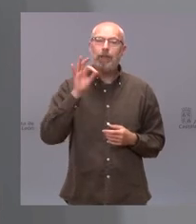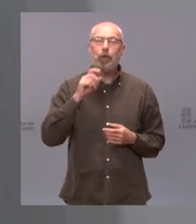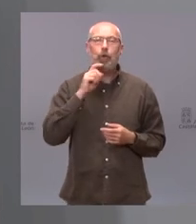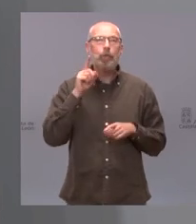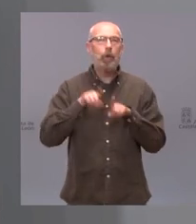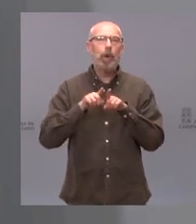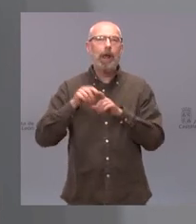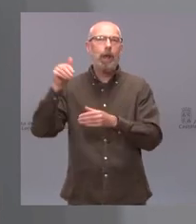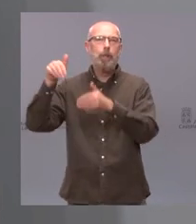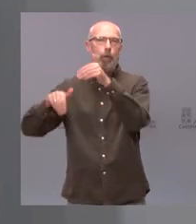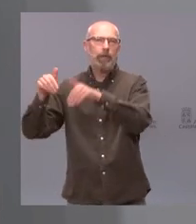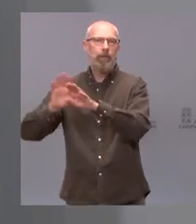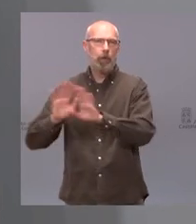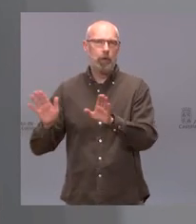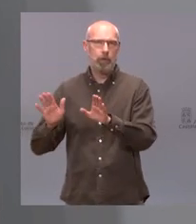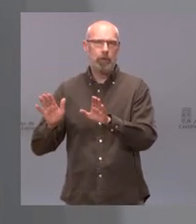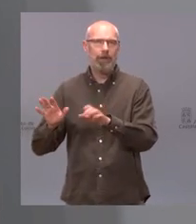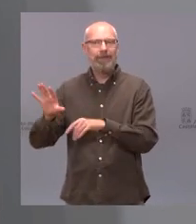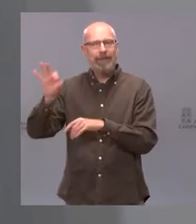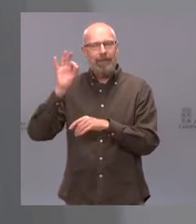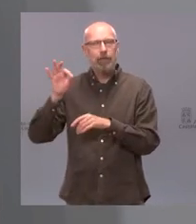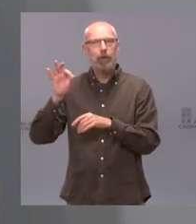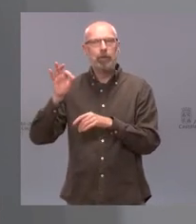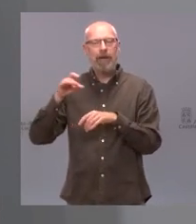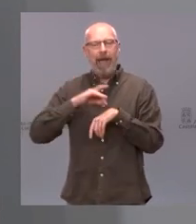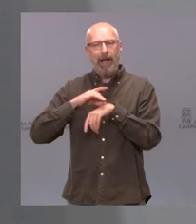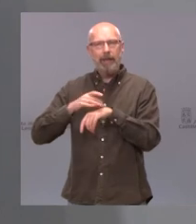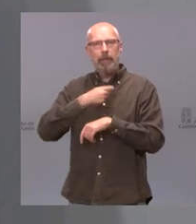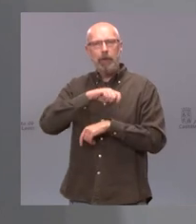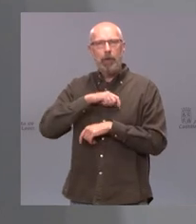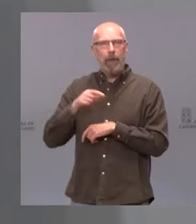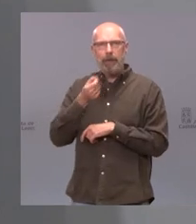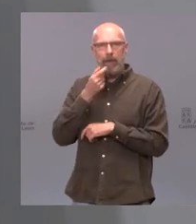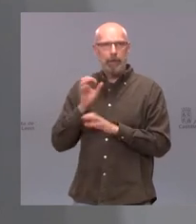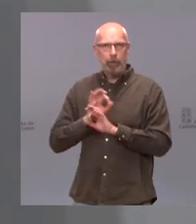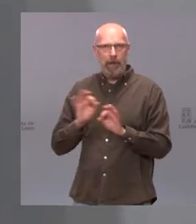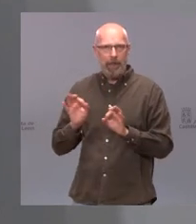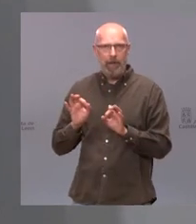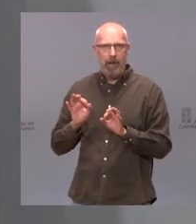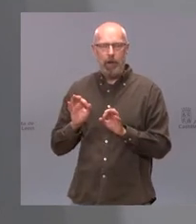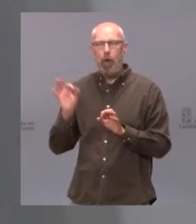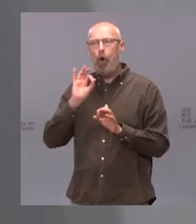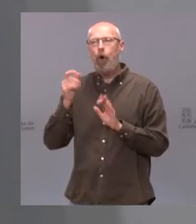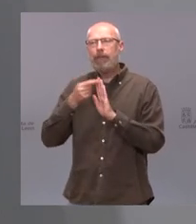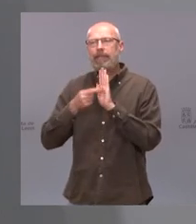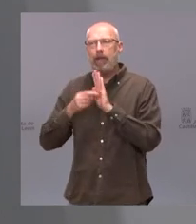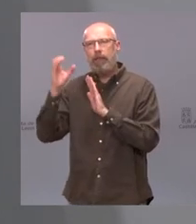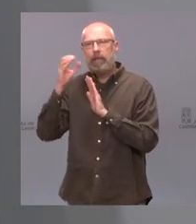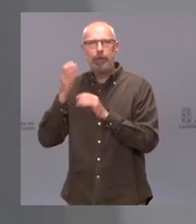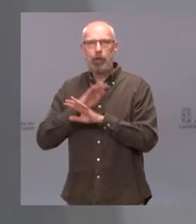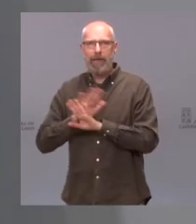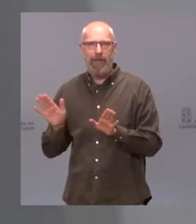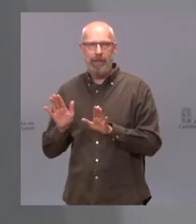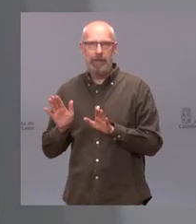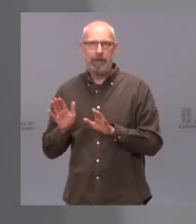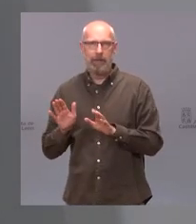decisión la toma la Agencia Española del Medicamento. Y se toma de acuerdo a unos criterios científicos. O en el peor de los